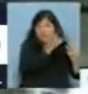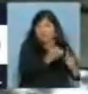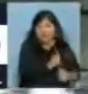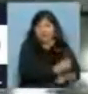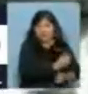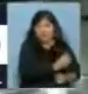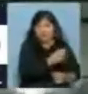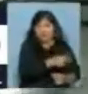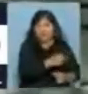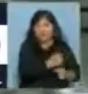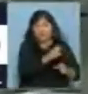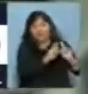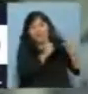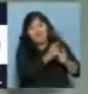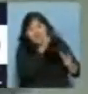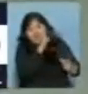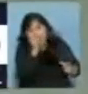nos impedía